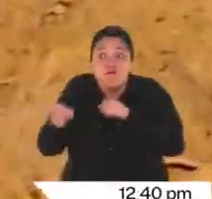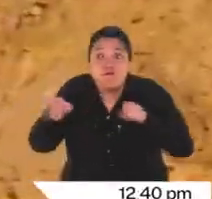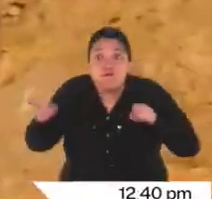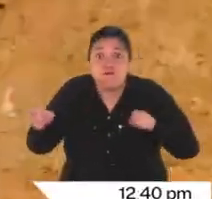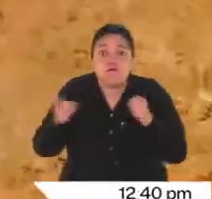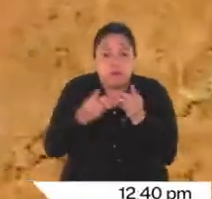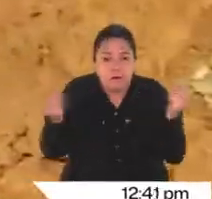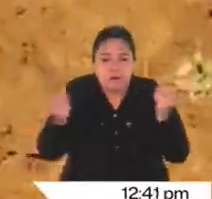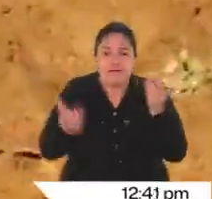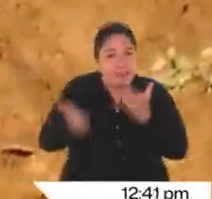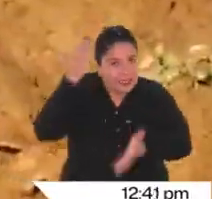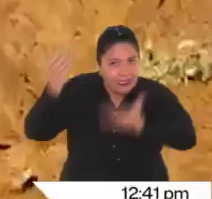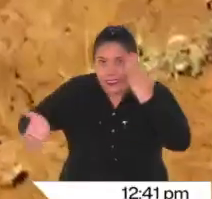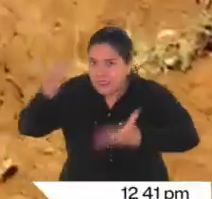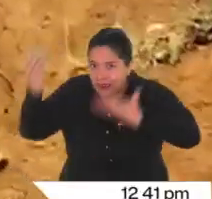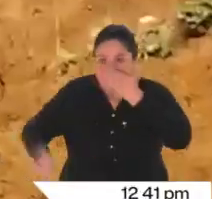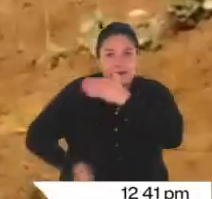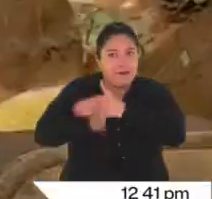desaparecidos.